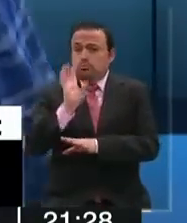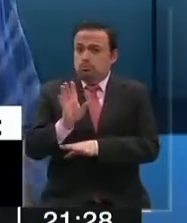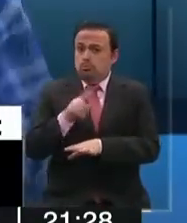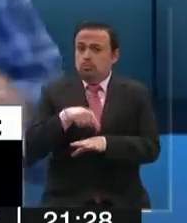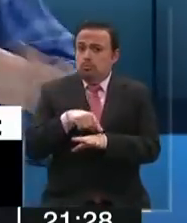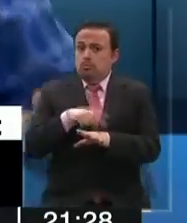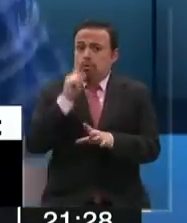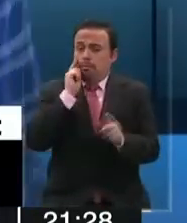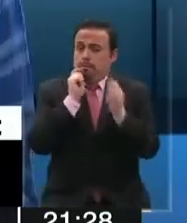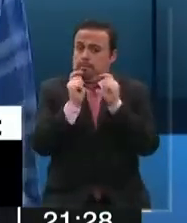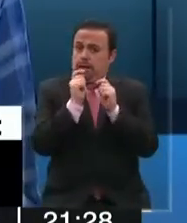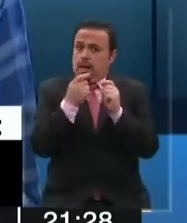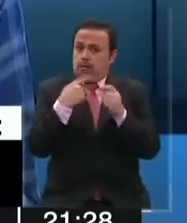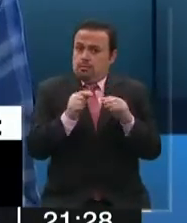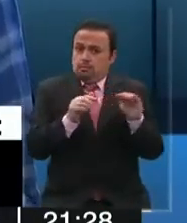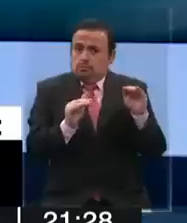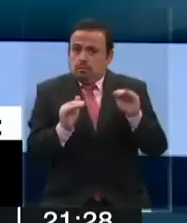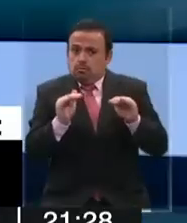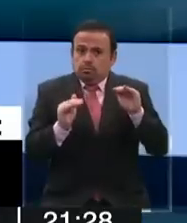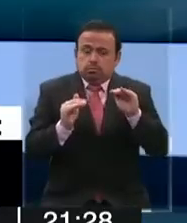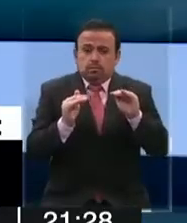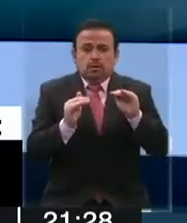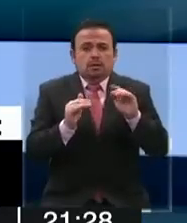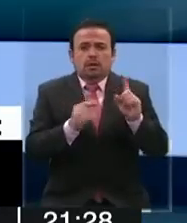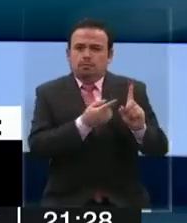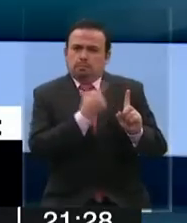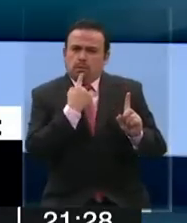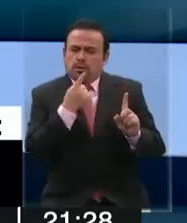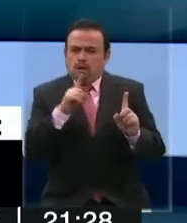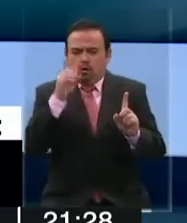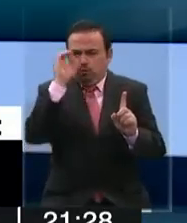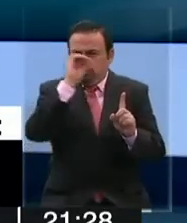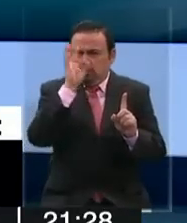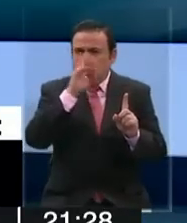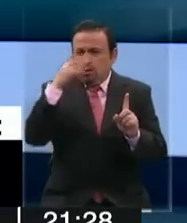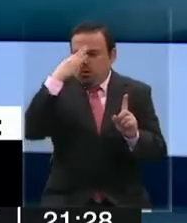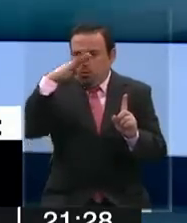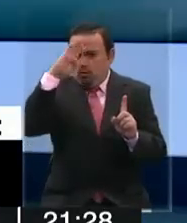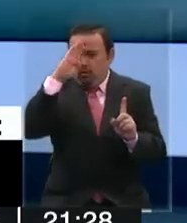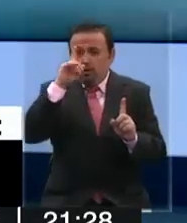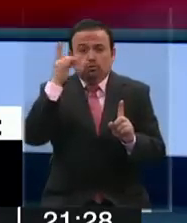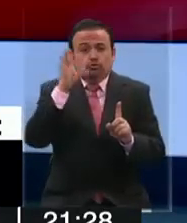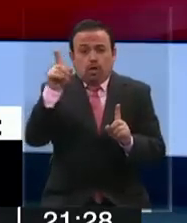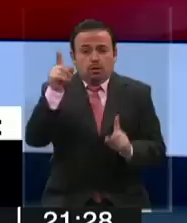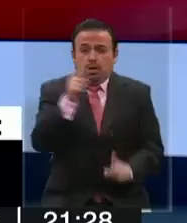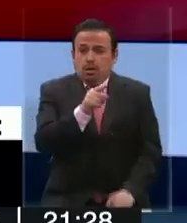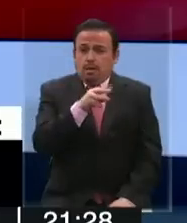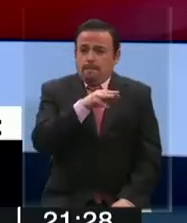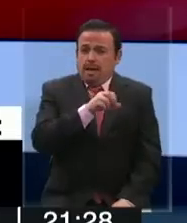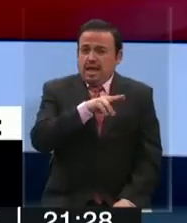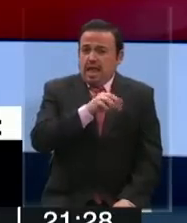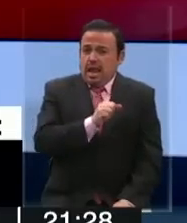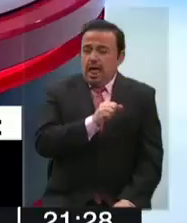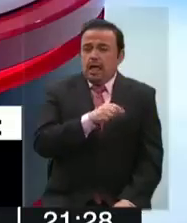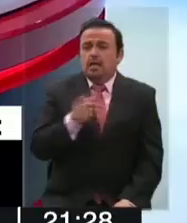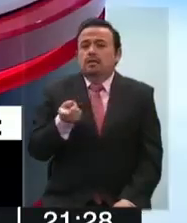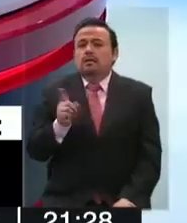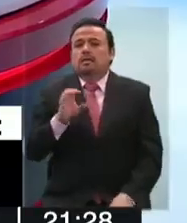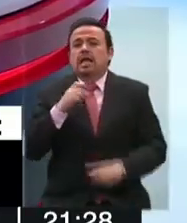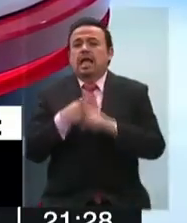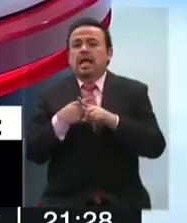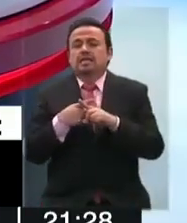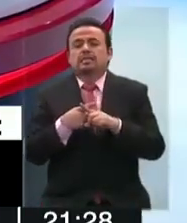atentatorios contra su estabilidad o sea usted no considera que lo hecho por Cuba no solamente con Mariana alwin sino también con el expresidente